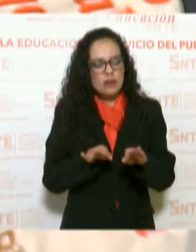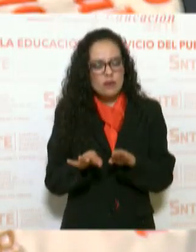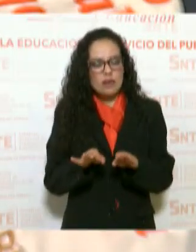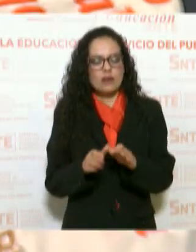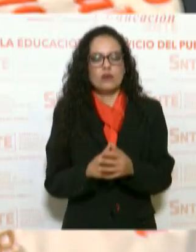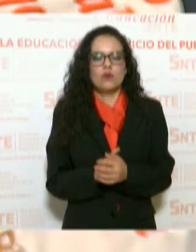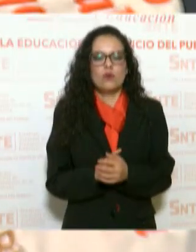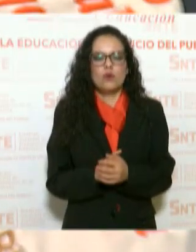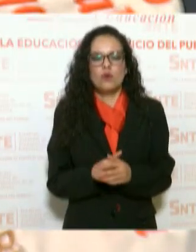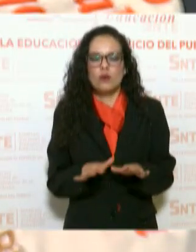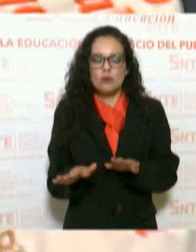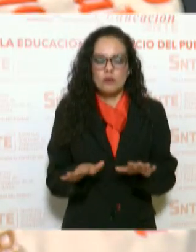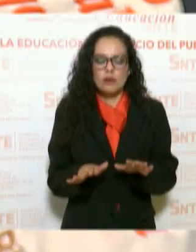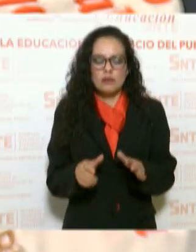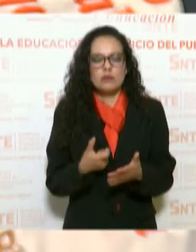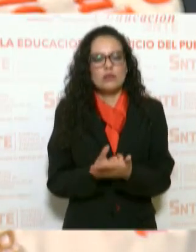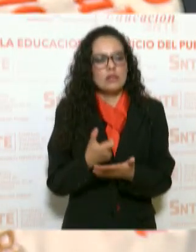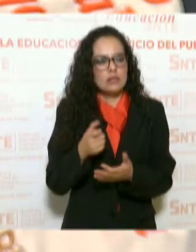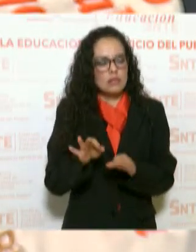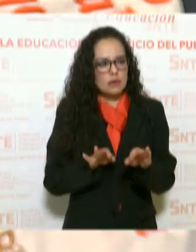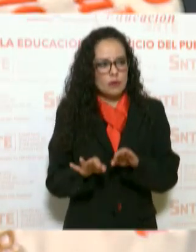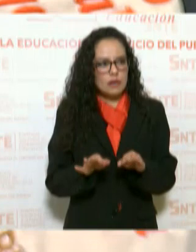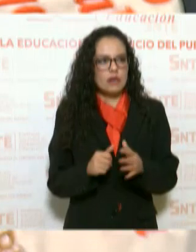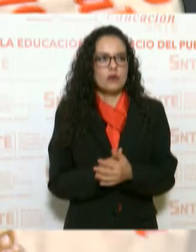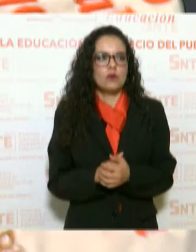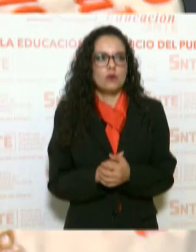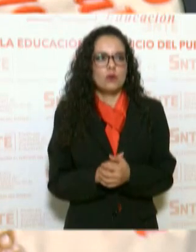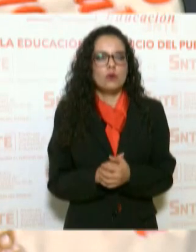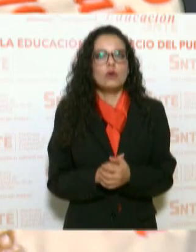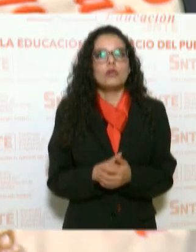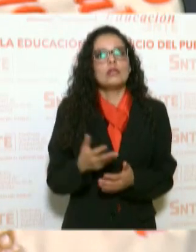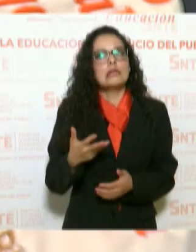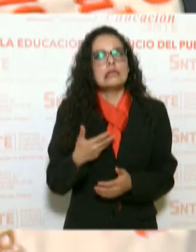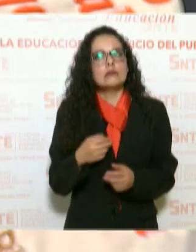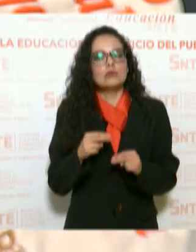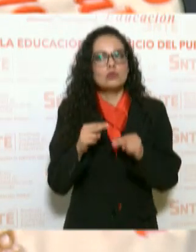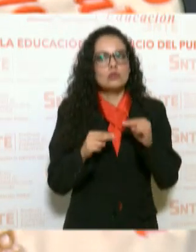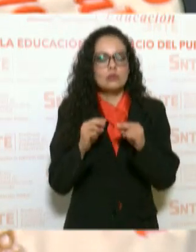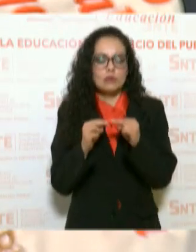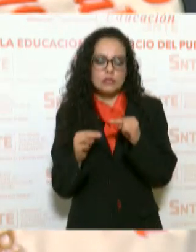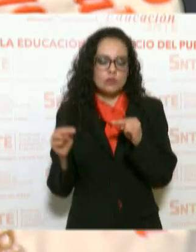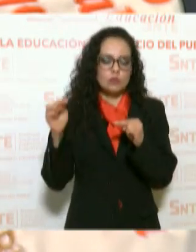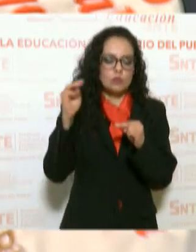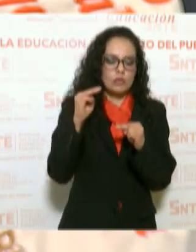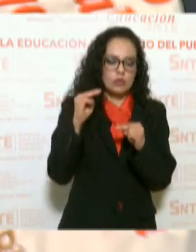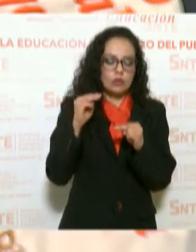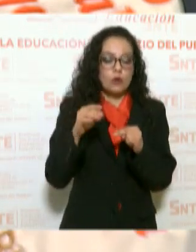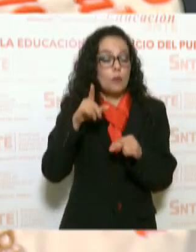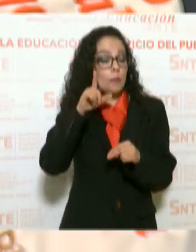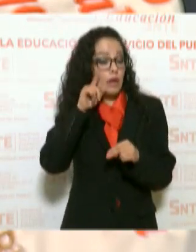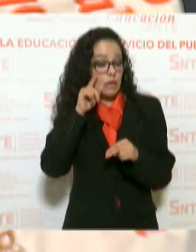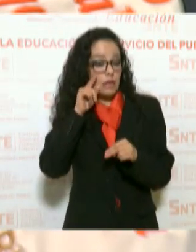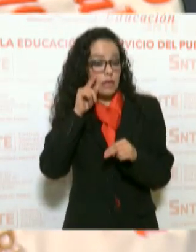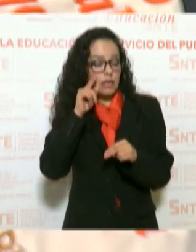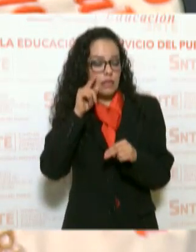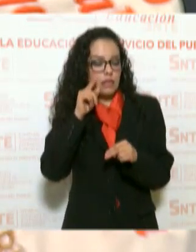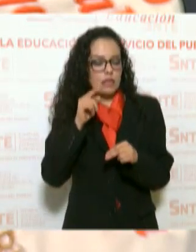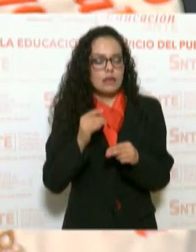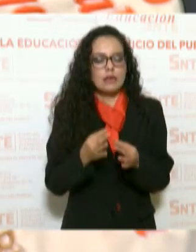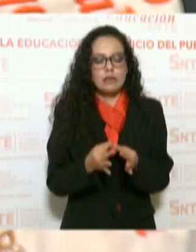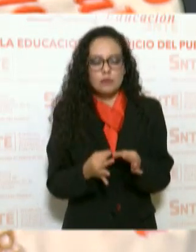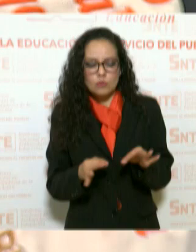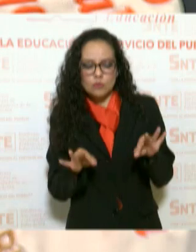está en una crisis emblemática en el sector de la educación superior. Mañana analizaremos las formas en que los